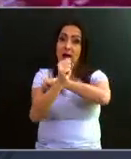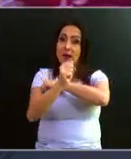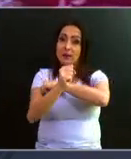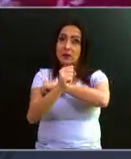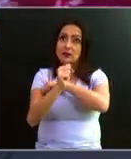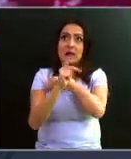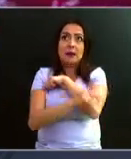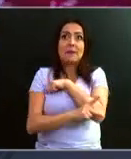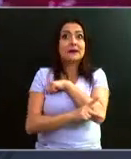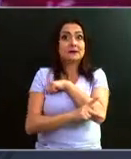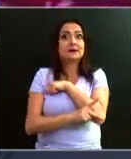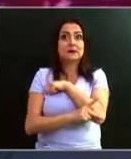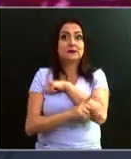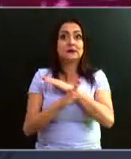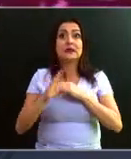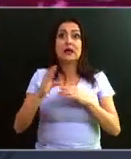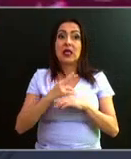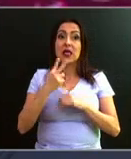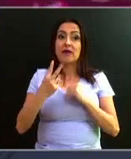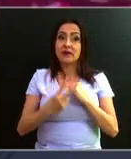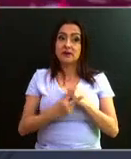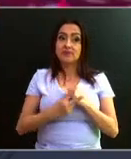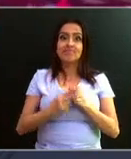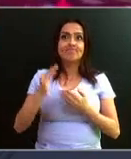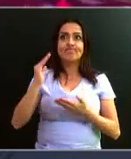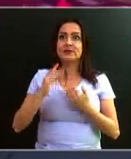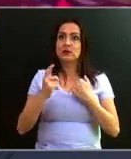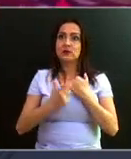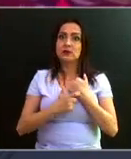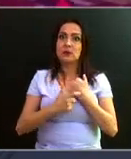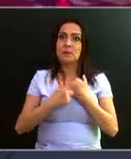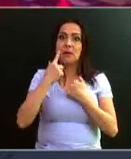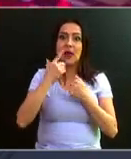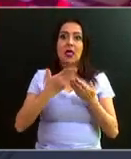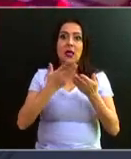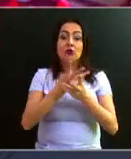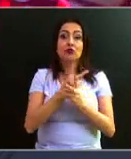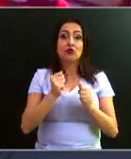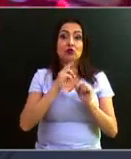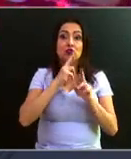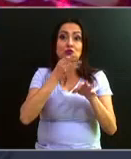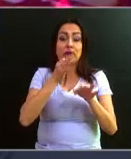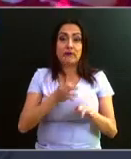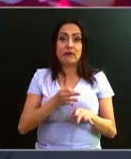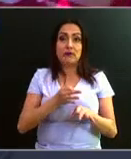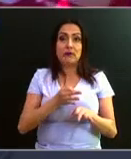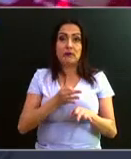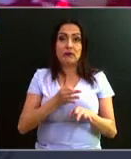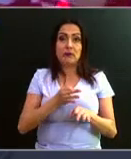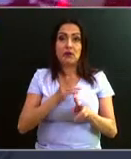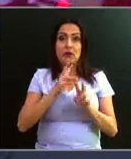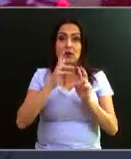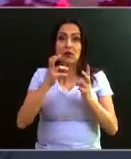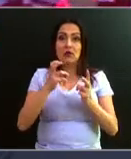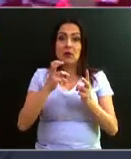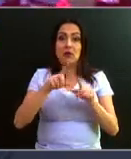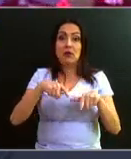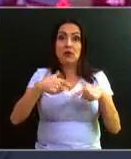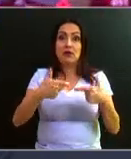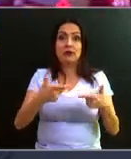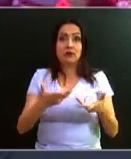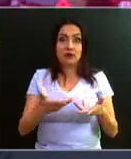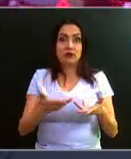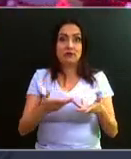dejando al país, eso sí, cada vez con menos tiempo para dar una solución definitiva al tema de los residuos